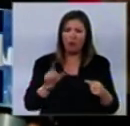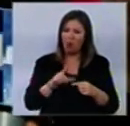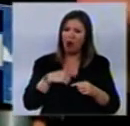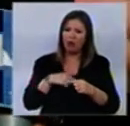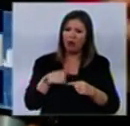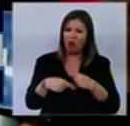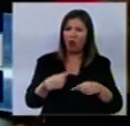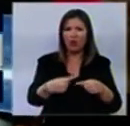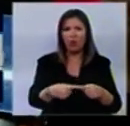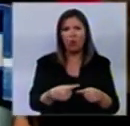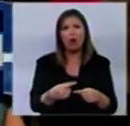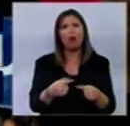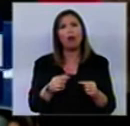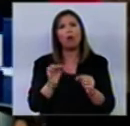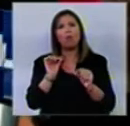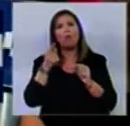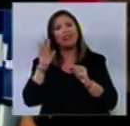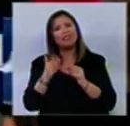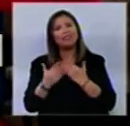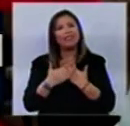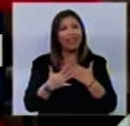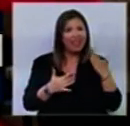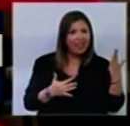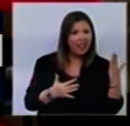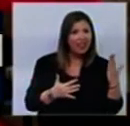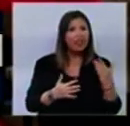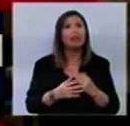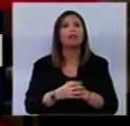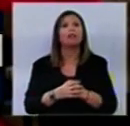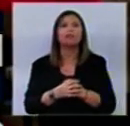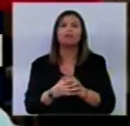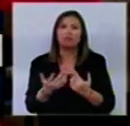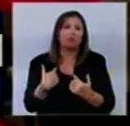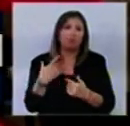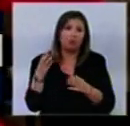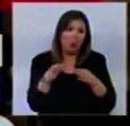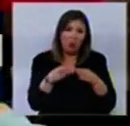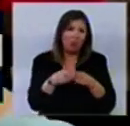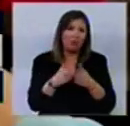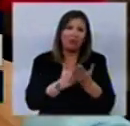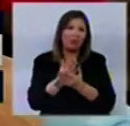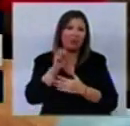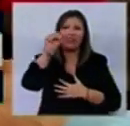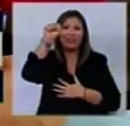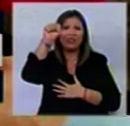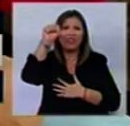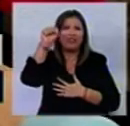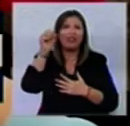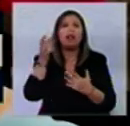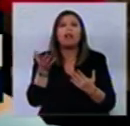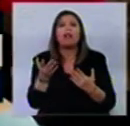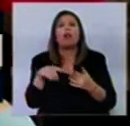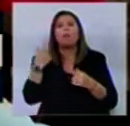en un espectro ubicado un poco más a la izquierda dentro del frente amplio nosotros somos un partido socialista digamos después las categorías